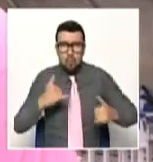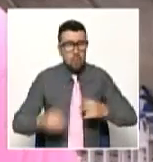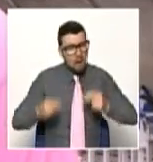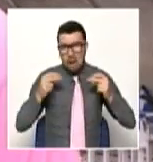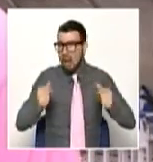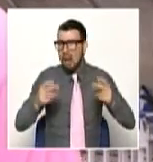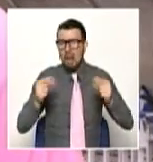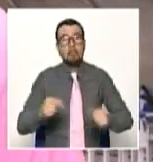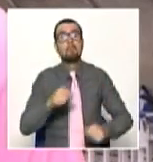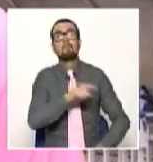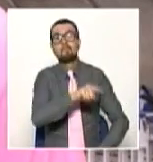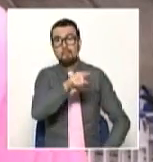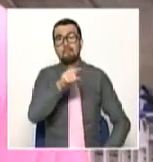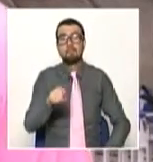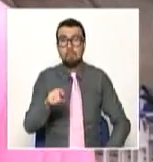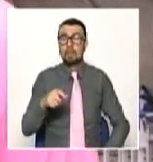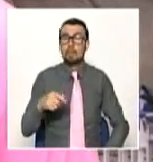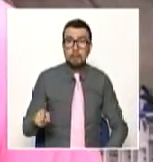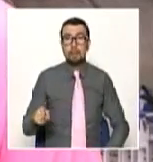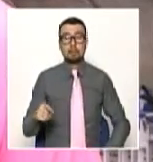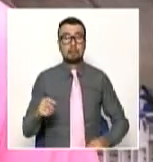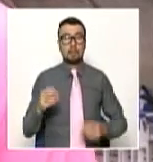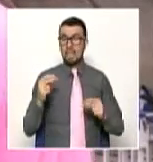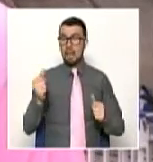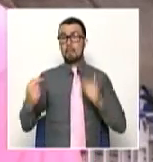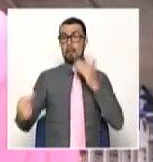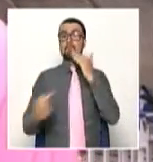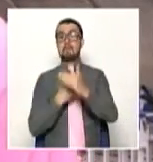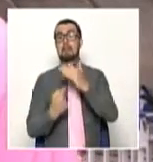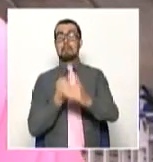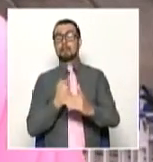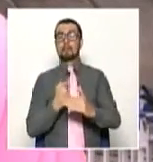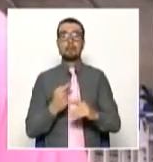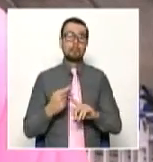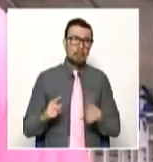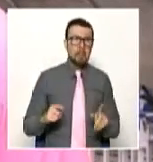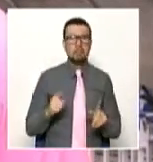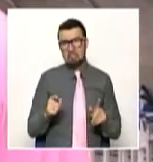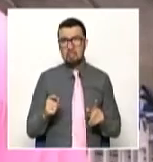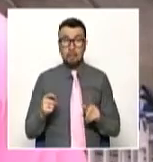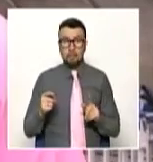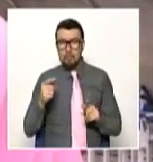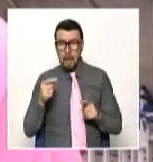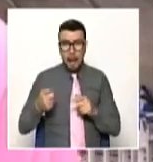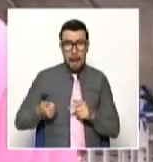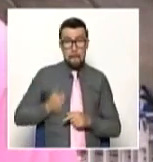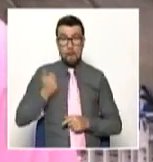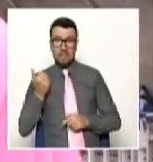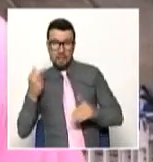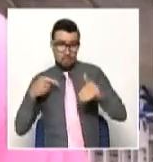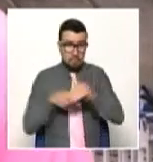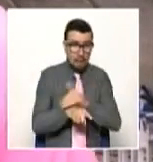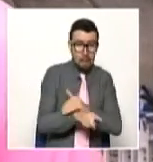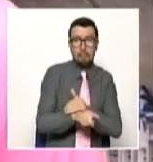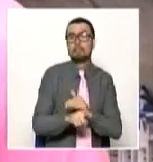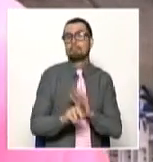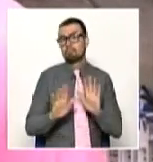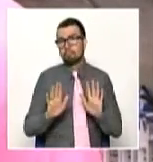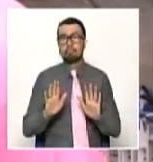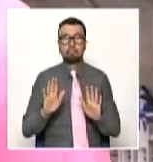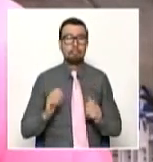rápido, de que presionan arriba y bueno, de que también generan espacios, y hay que tratar de aprovechar esos espacios y